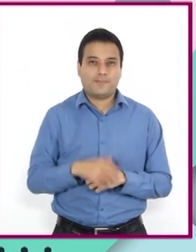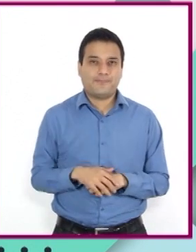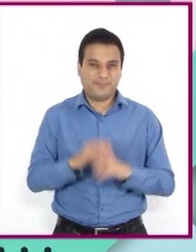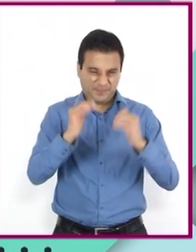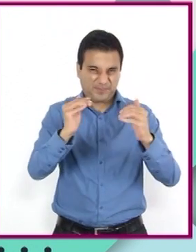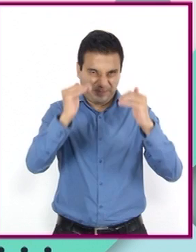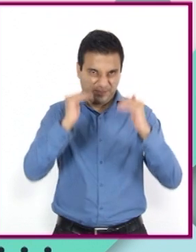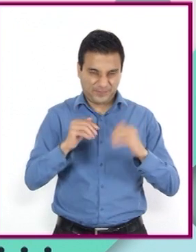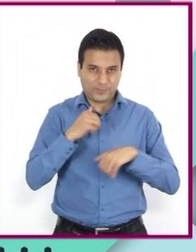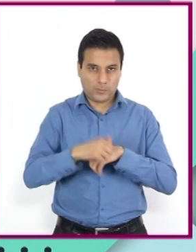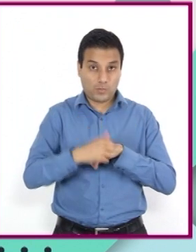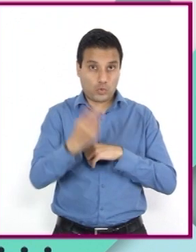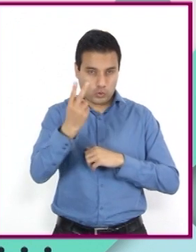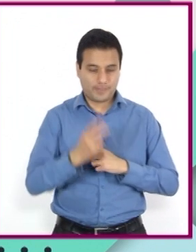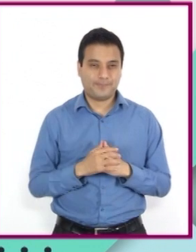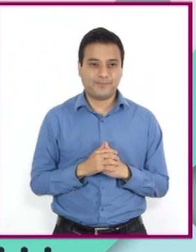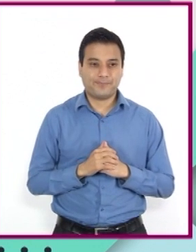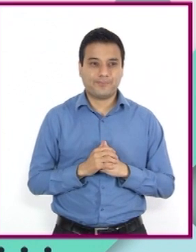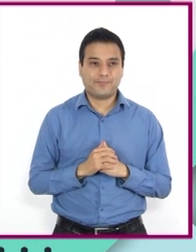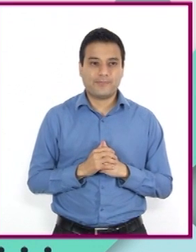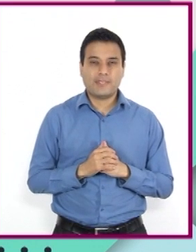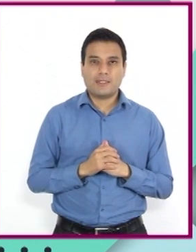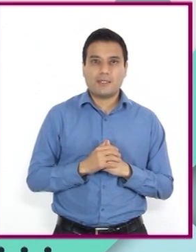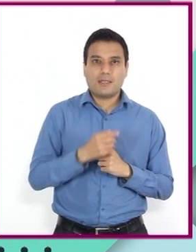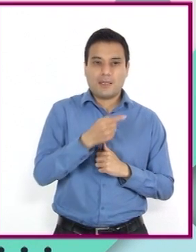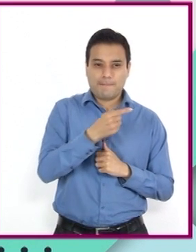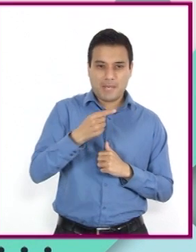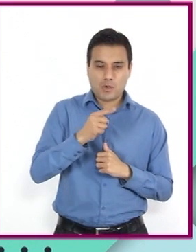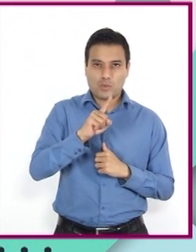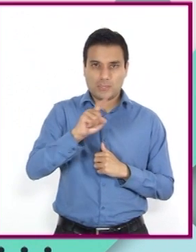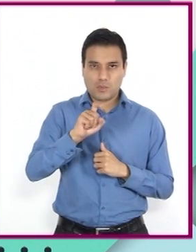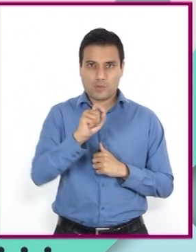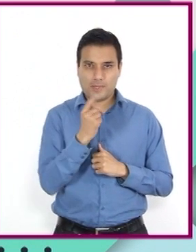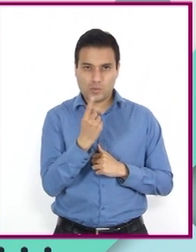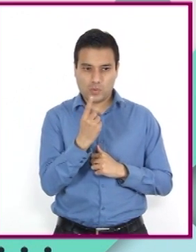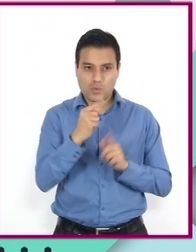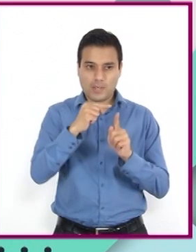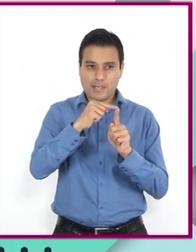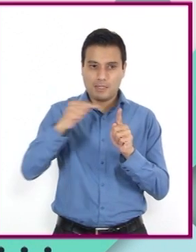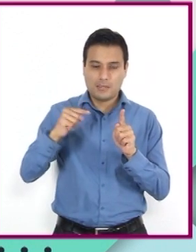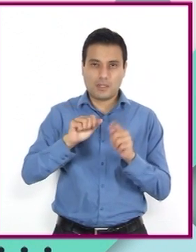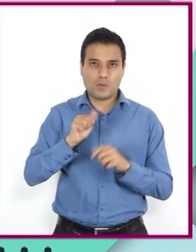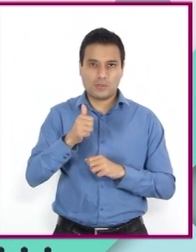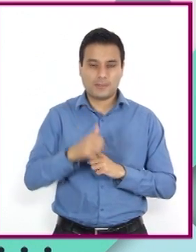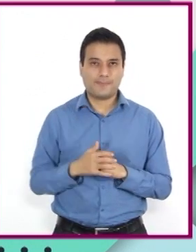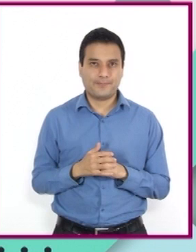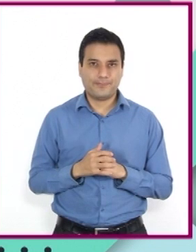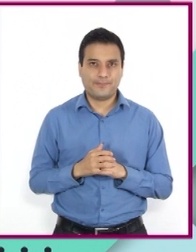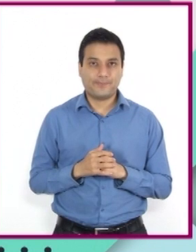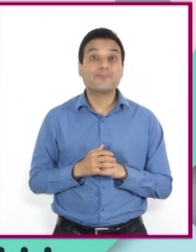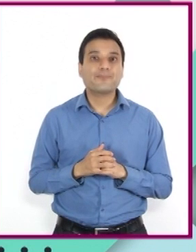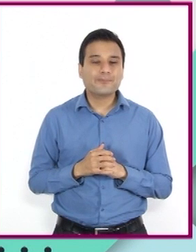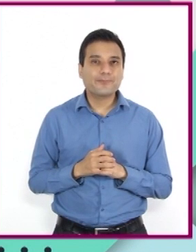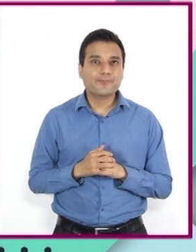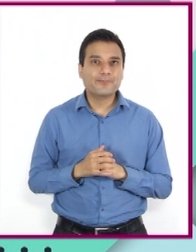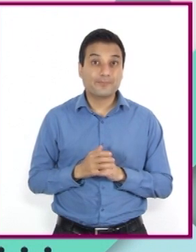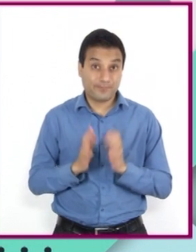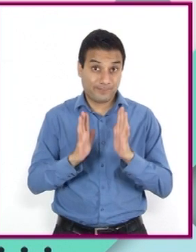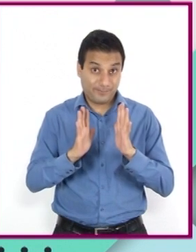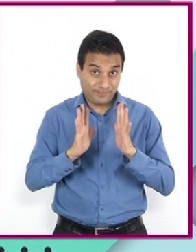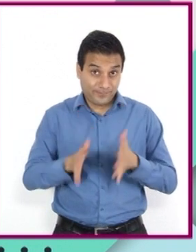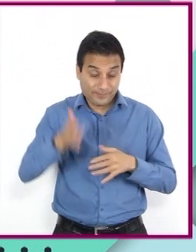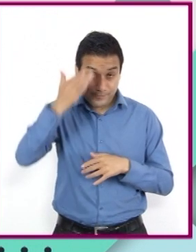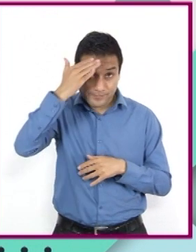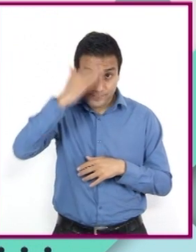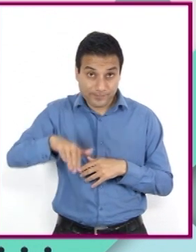Segunda operación. ¿Cuánto es 121 negativo entre 11? En casa ya lo saben,